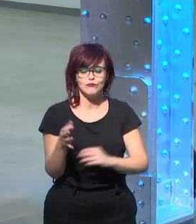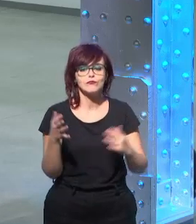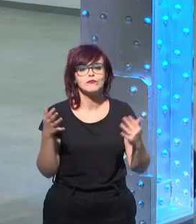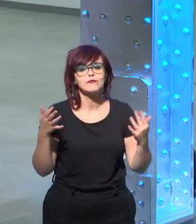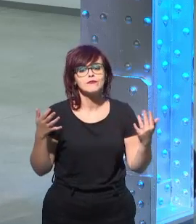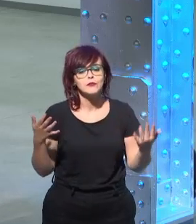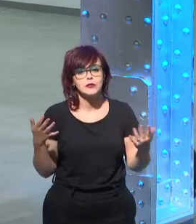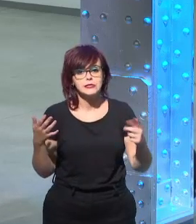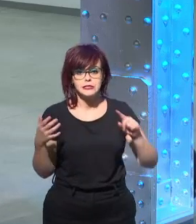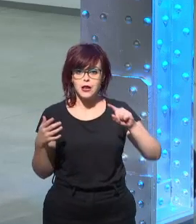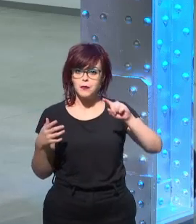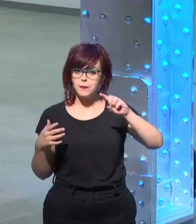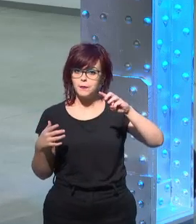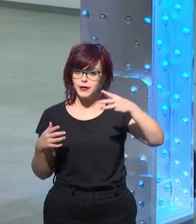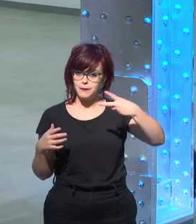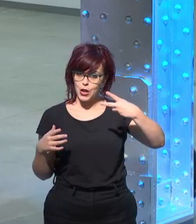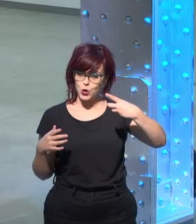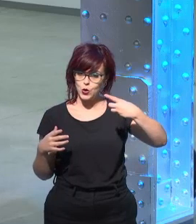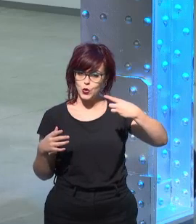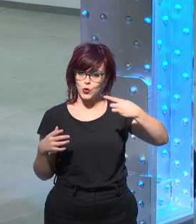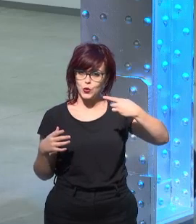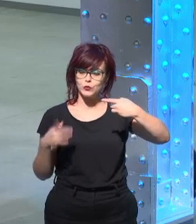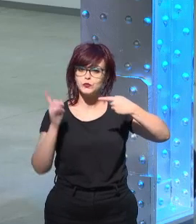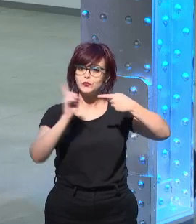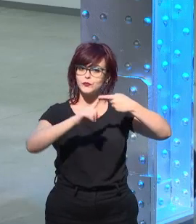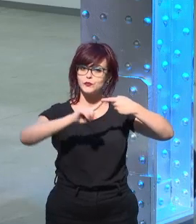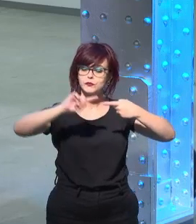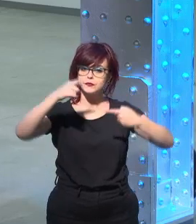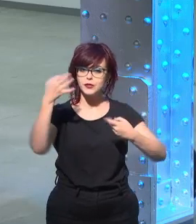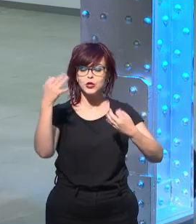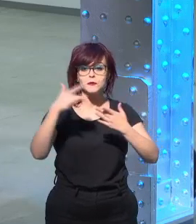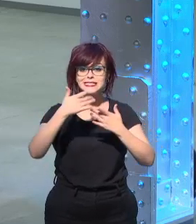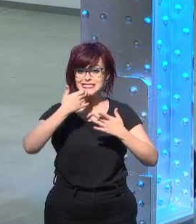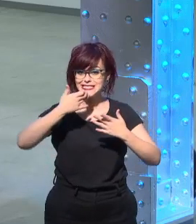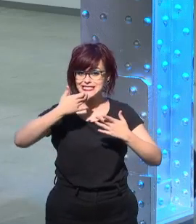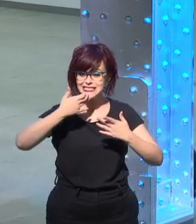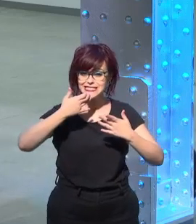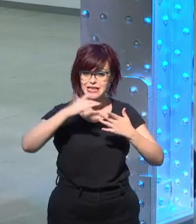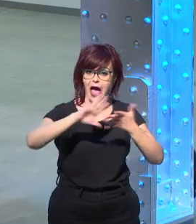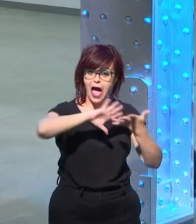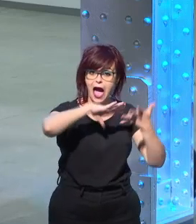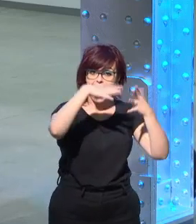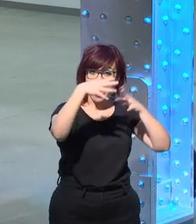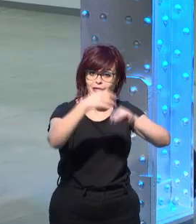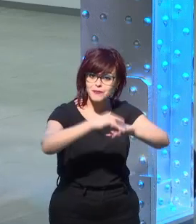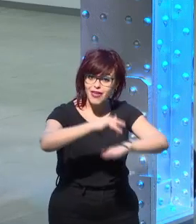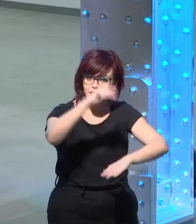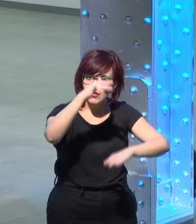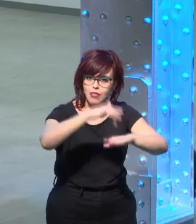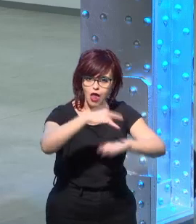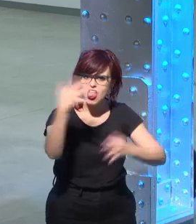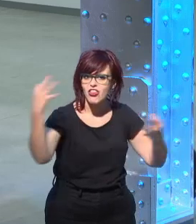seguridad. El primero de esos principios es que todo lo que se pueda digitalizar se va a